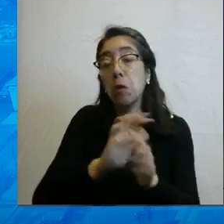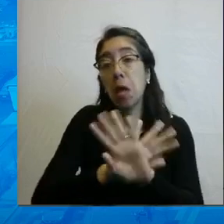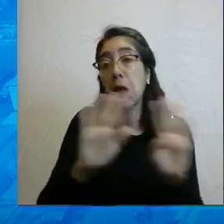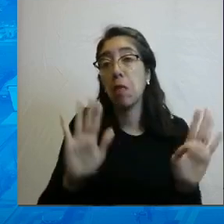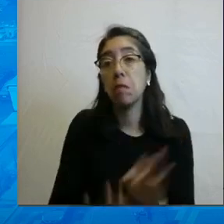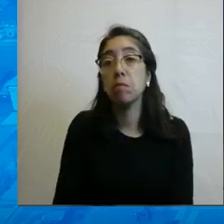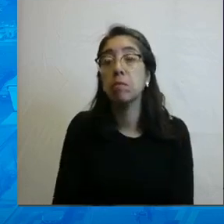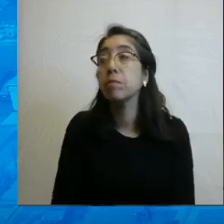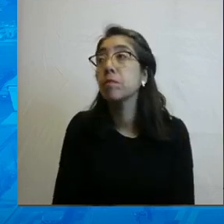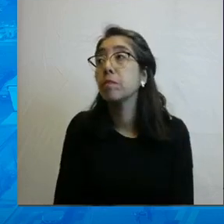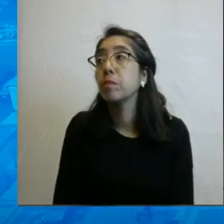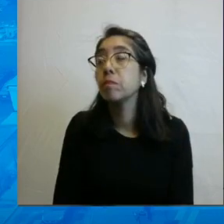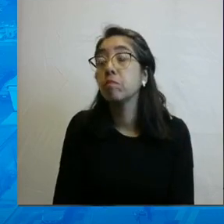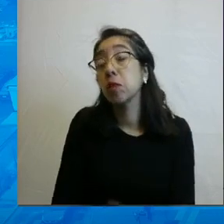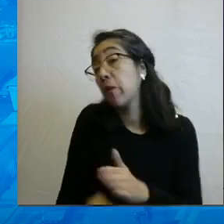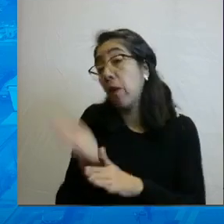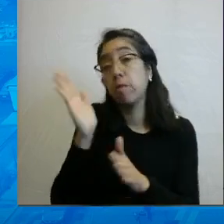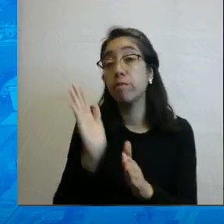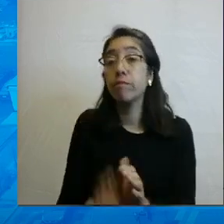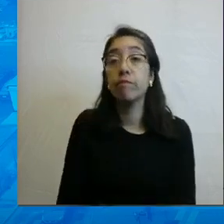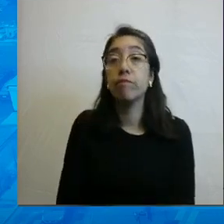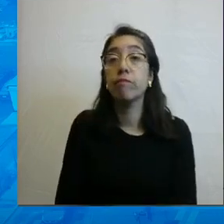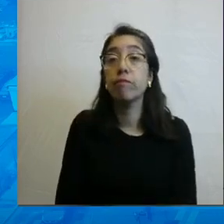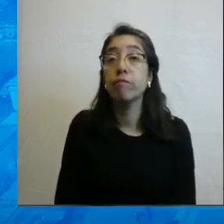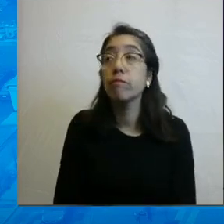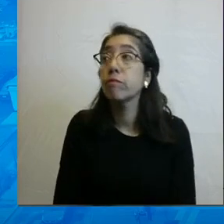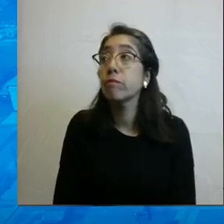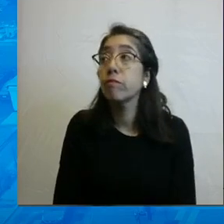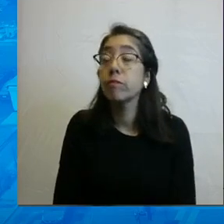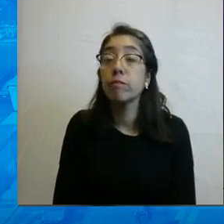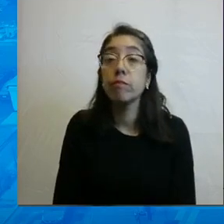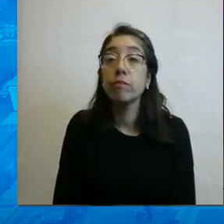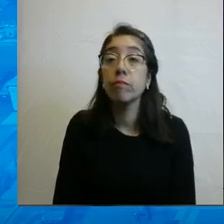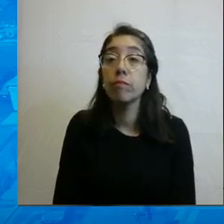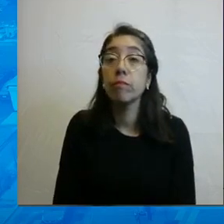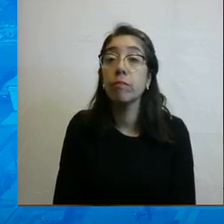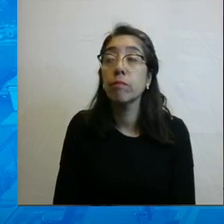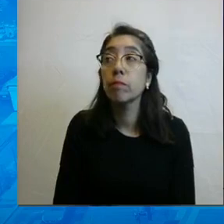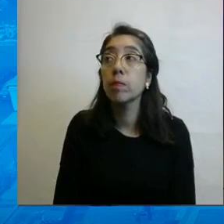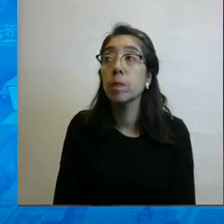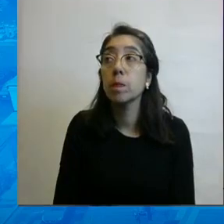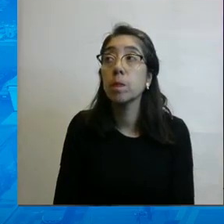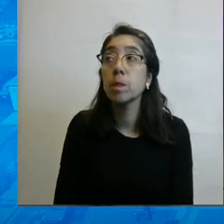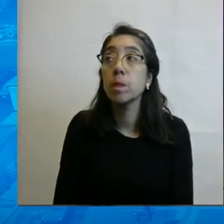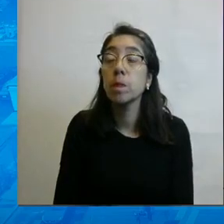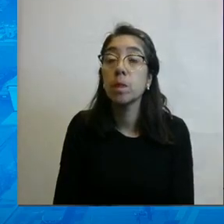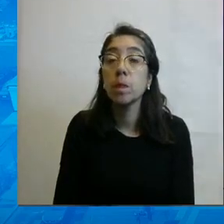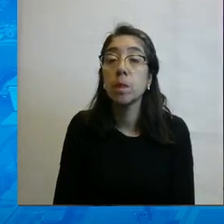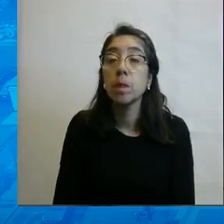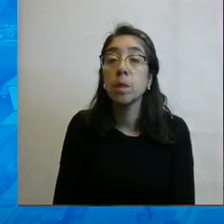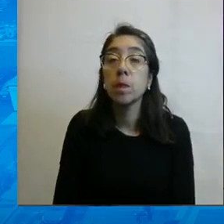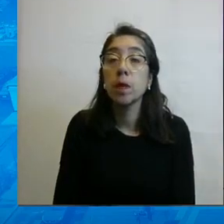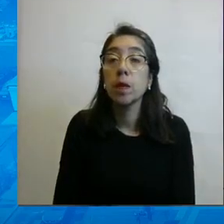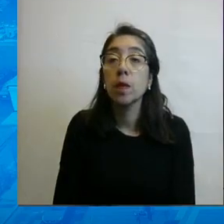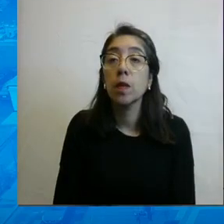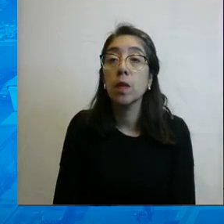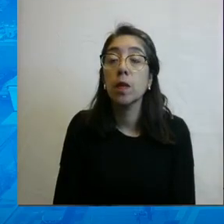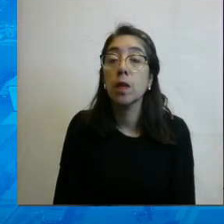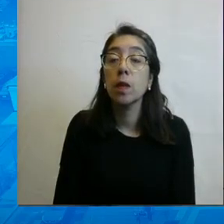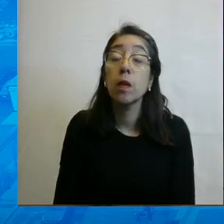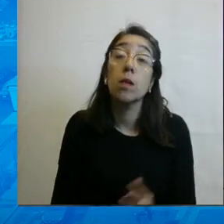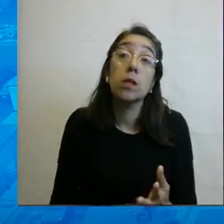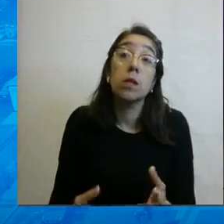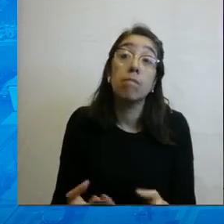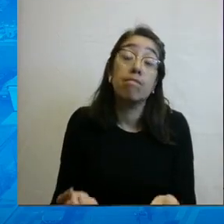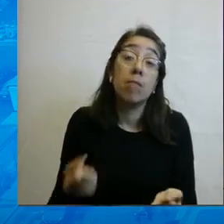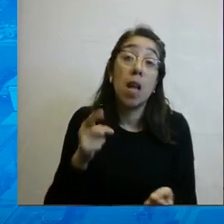no la compra y se va, porque dice, tengo que ir a buscar el vehículo ahí abajo, donde me dejaron, para traer, ir a buscar la vasija acá arriba, que